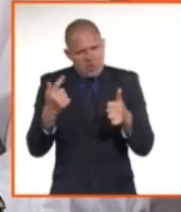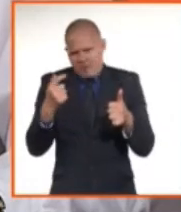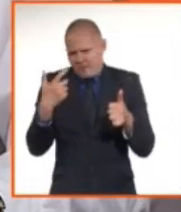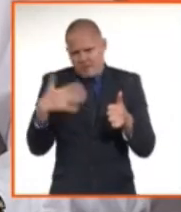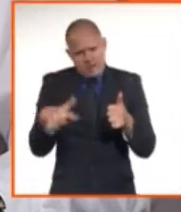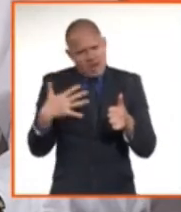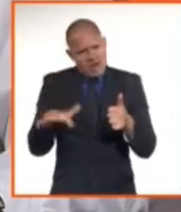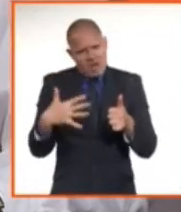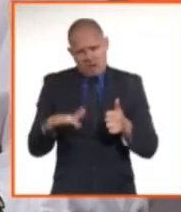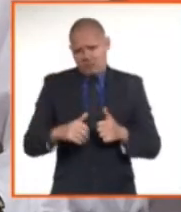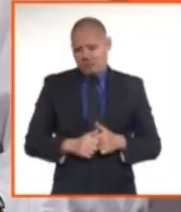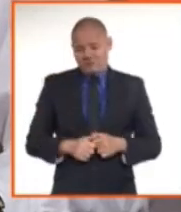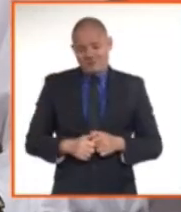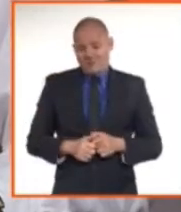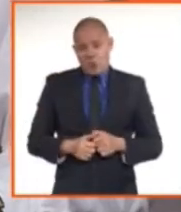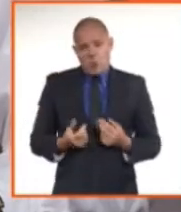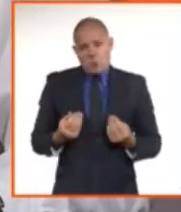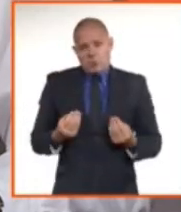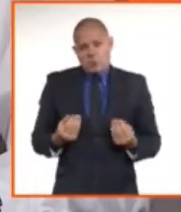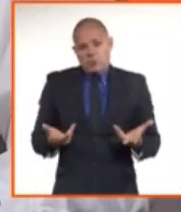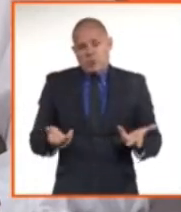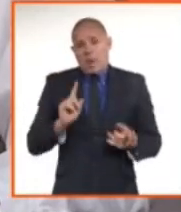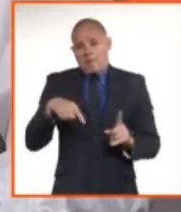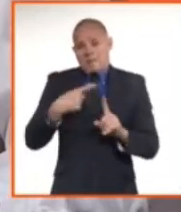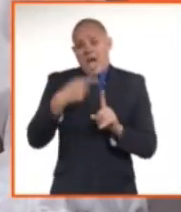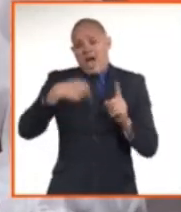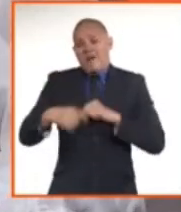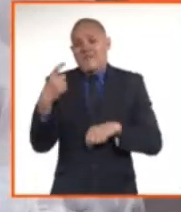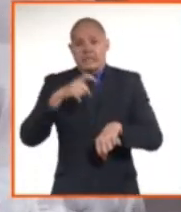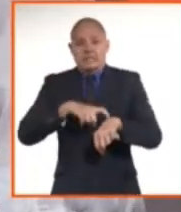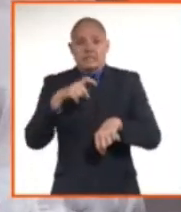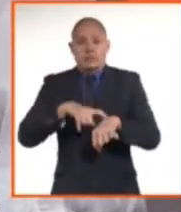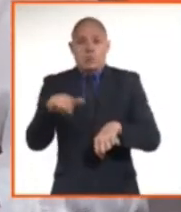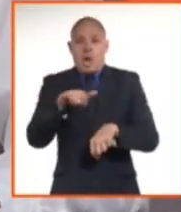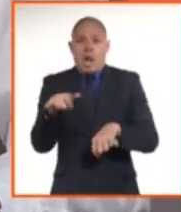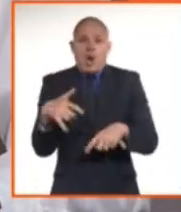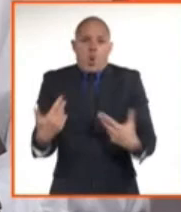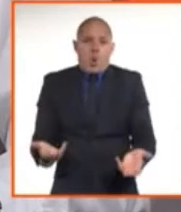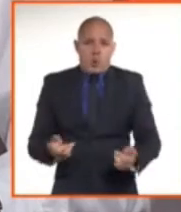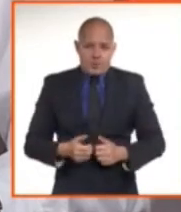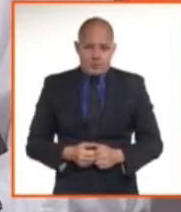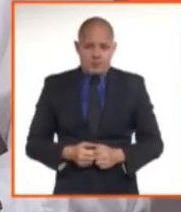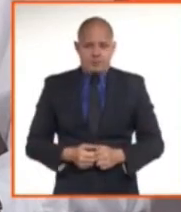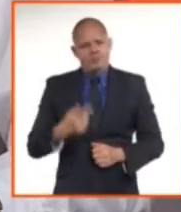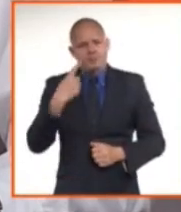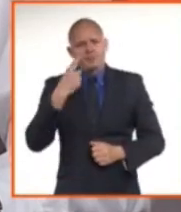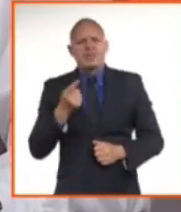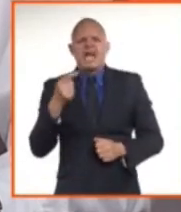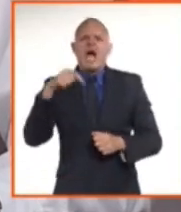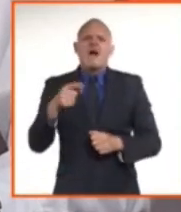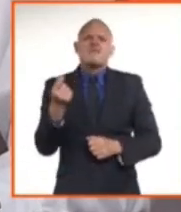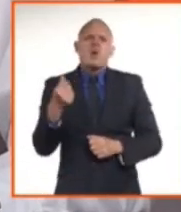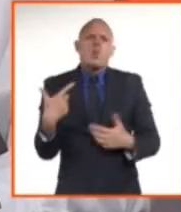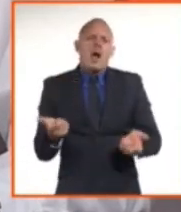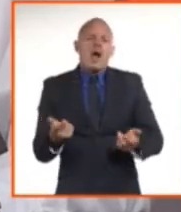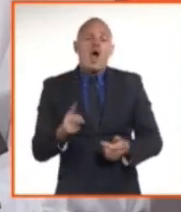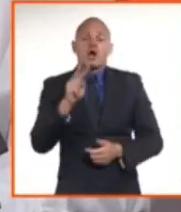que se requieren en la generación, y también requiere de tiempo para poderlo hacer. Se requieren aproximadamente 250